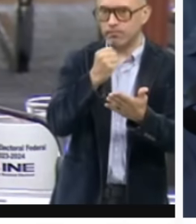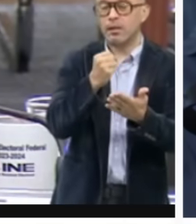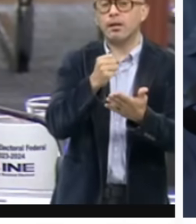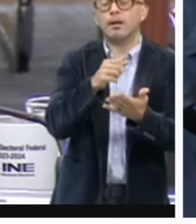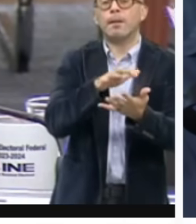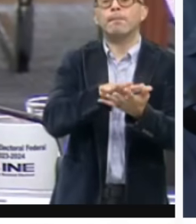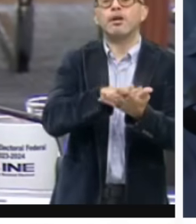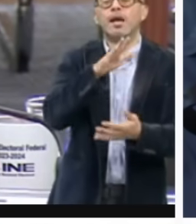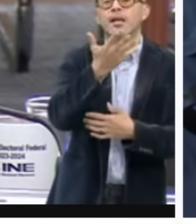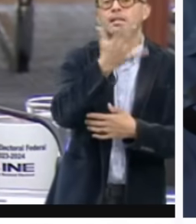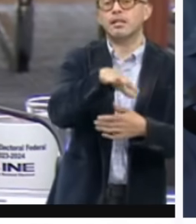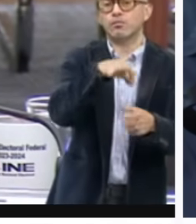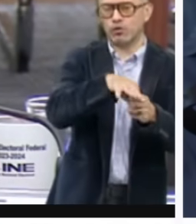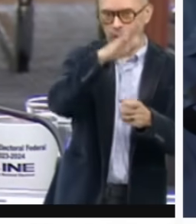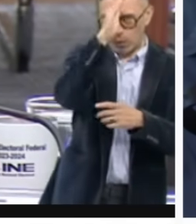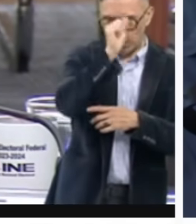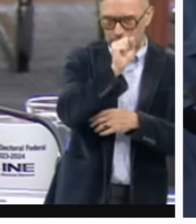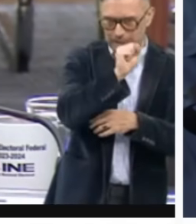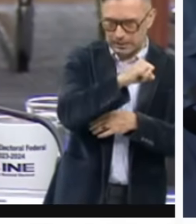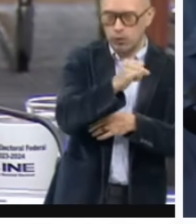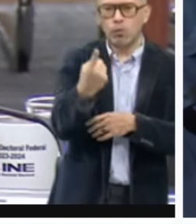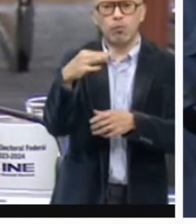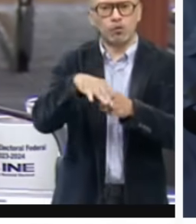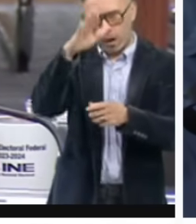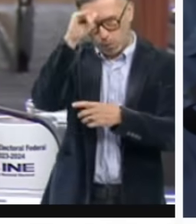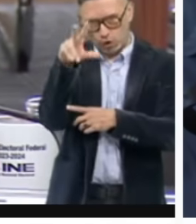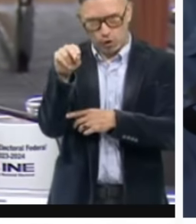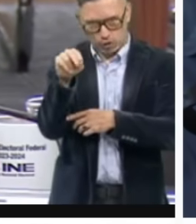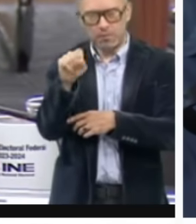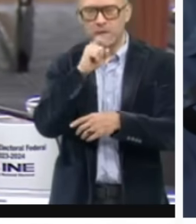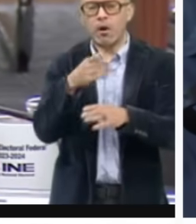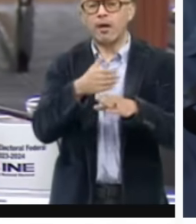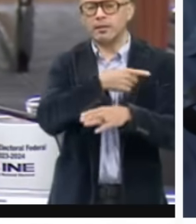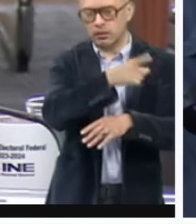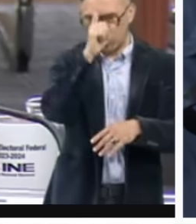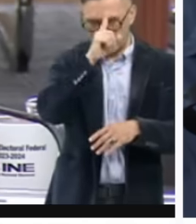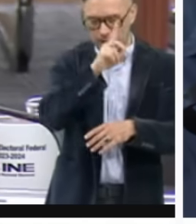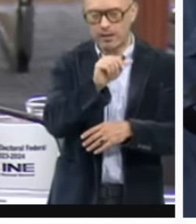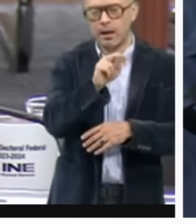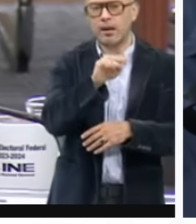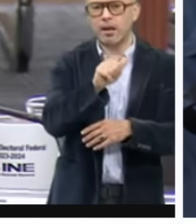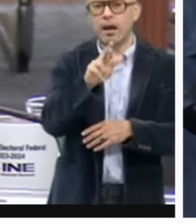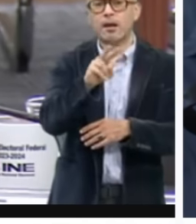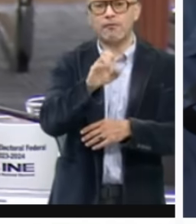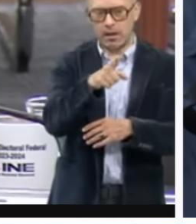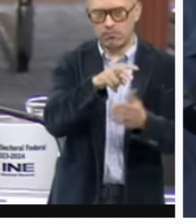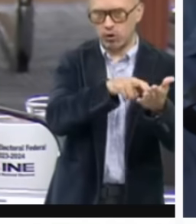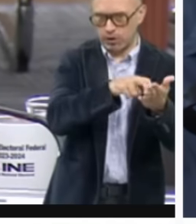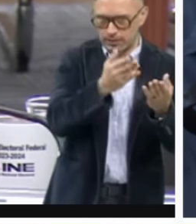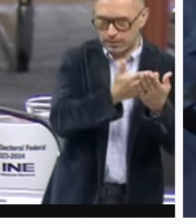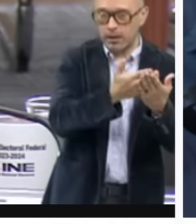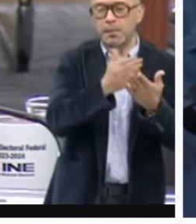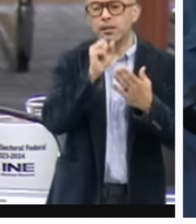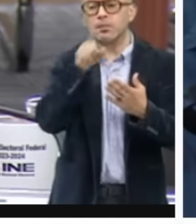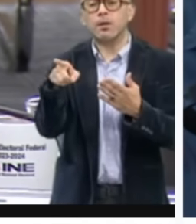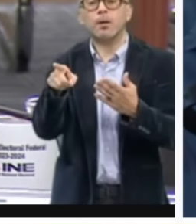votos a favor y 1 voto en contra, con las observaciones previas de la consejera Dania Rabel y la propuesta de complemento